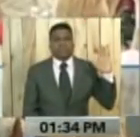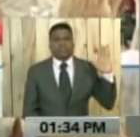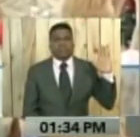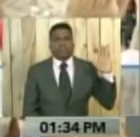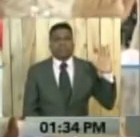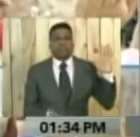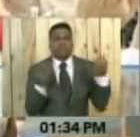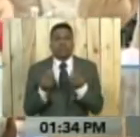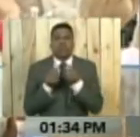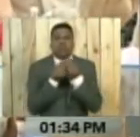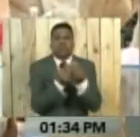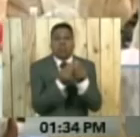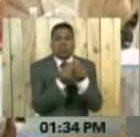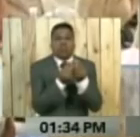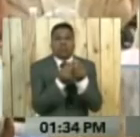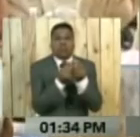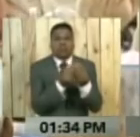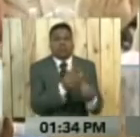junto a los voceros